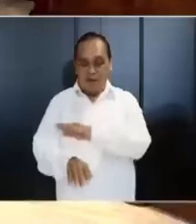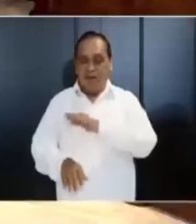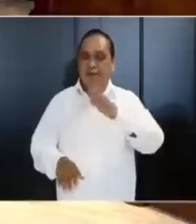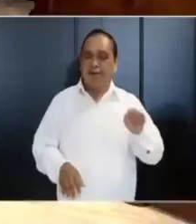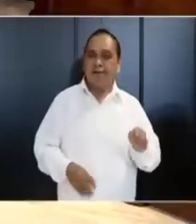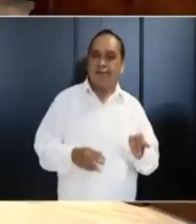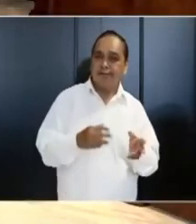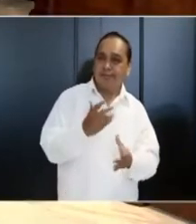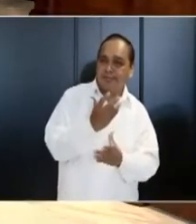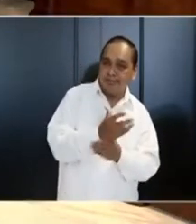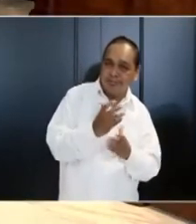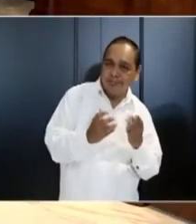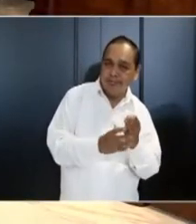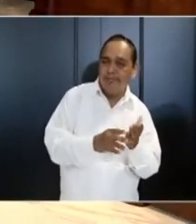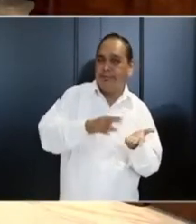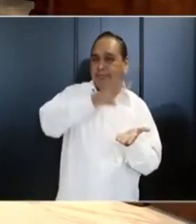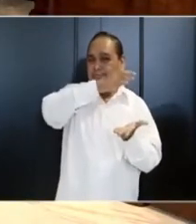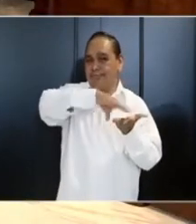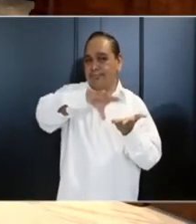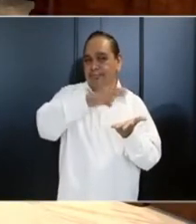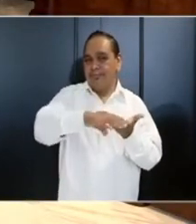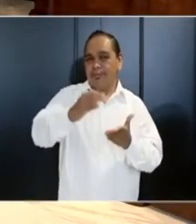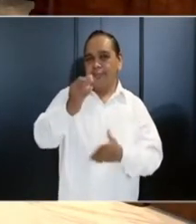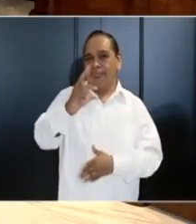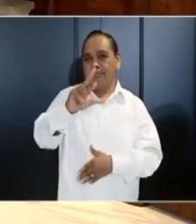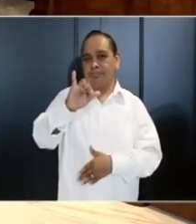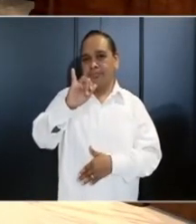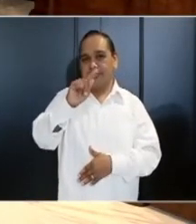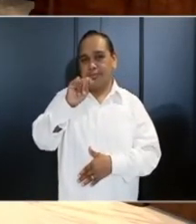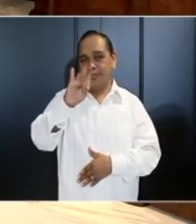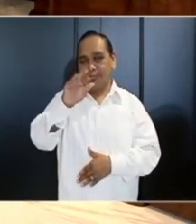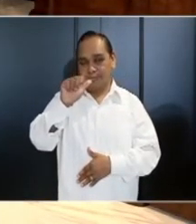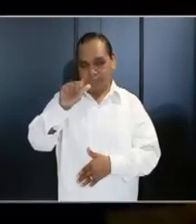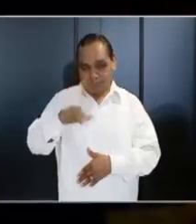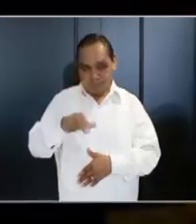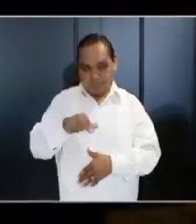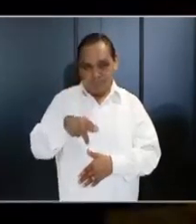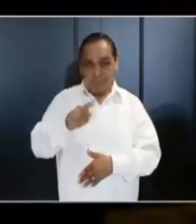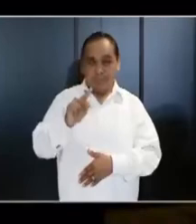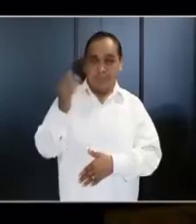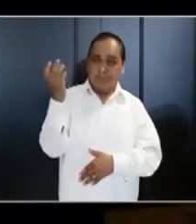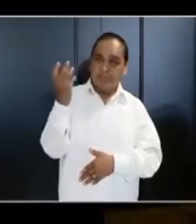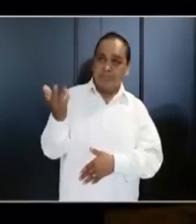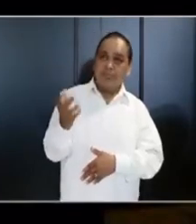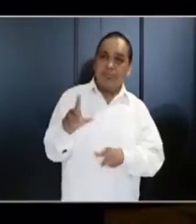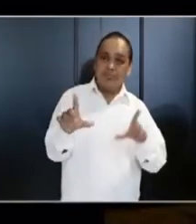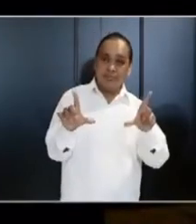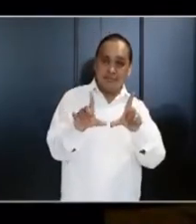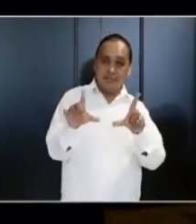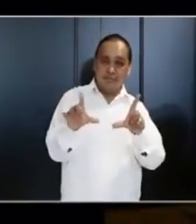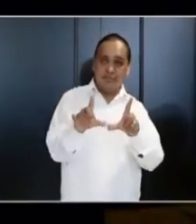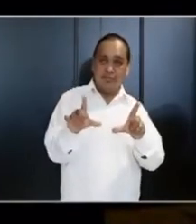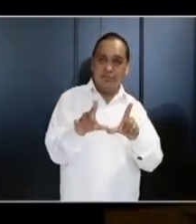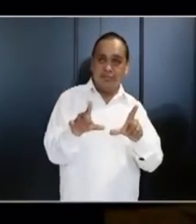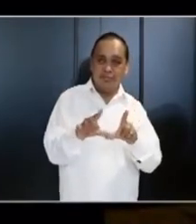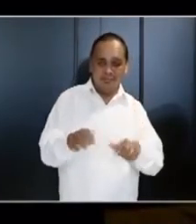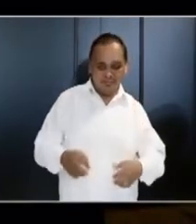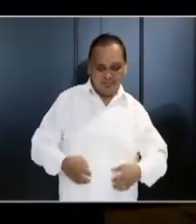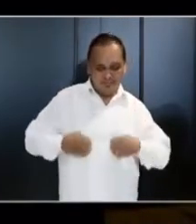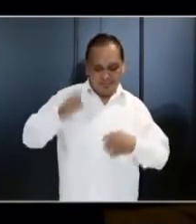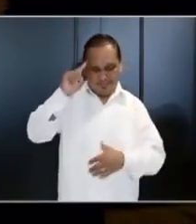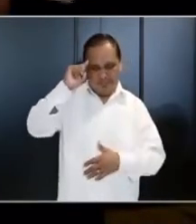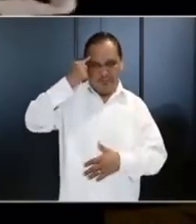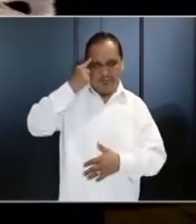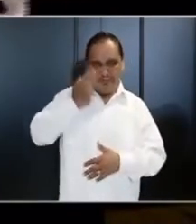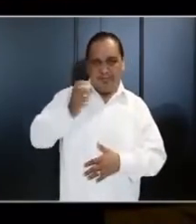proveedor de las tarjetas de crédito de Christie, según escuchamos ahí. O quiere decir que aún en las tarjetas, pues cada que se molestaba la señora, se iba a